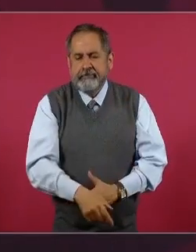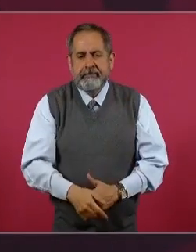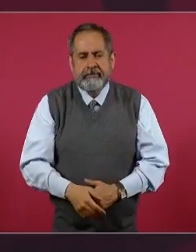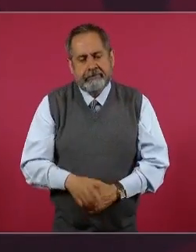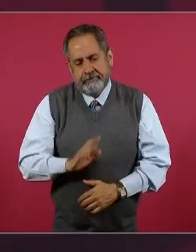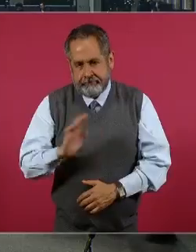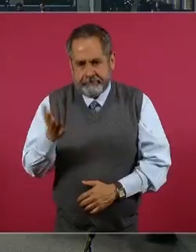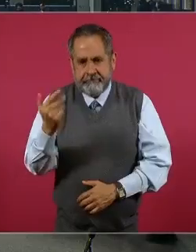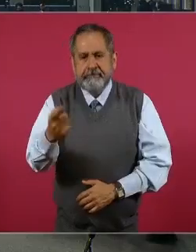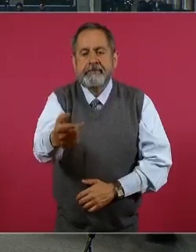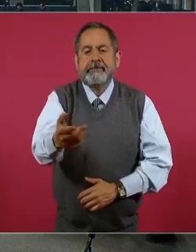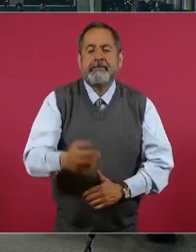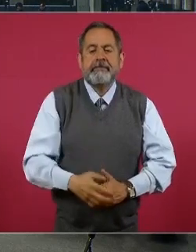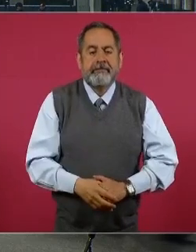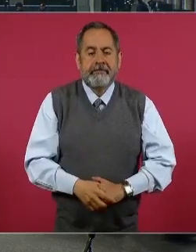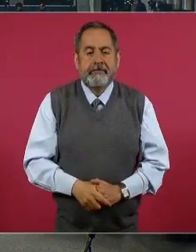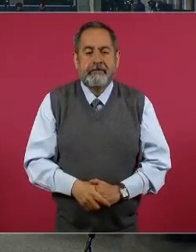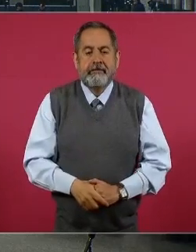Vámonos.